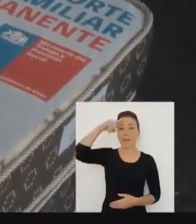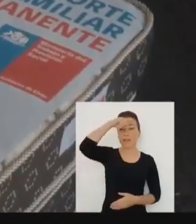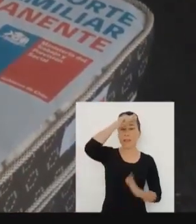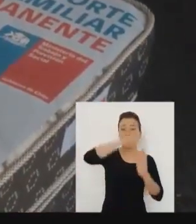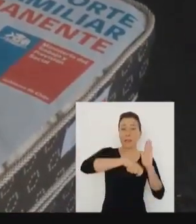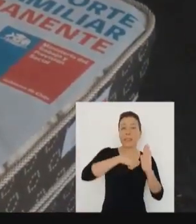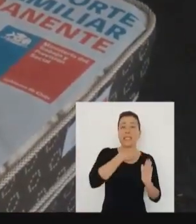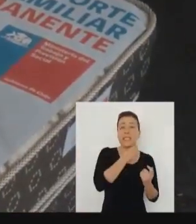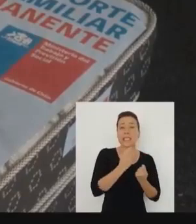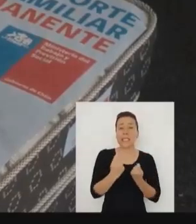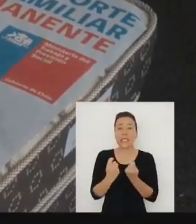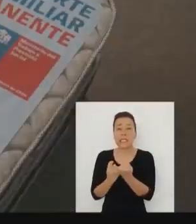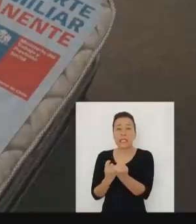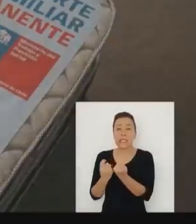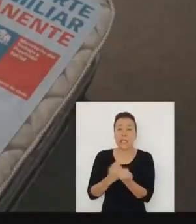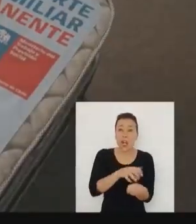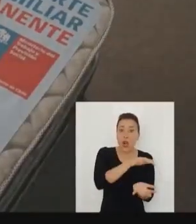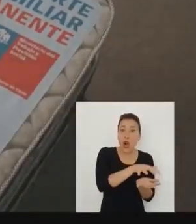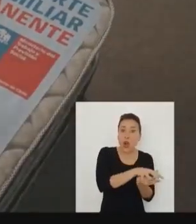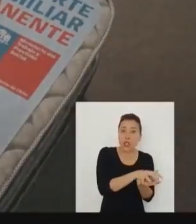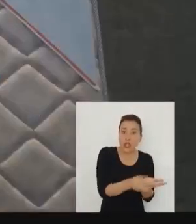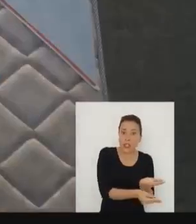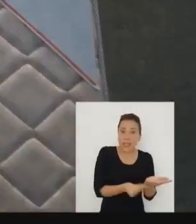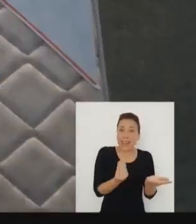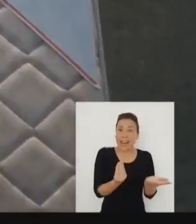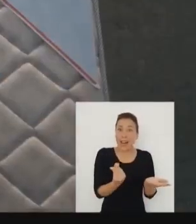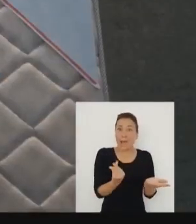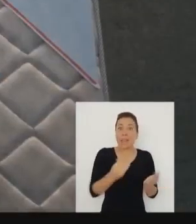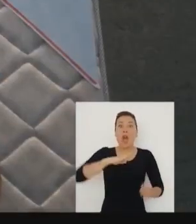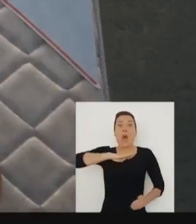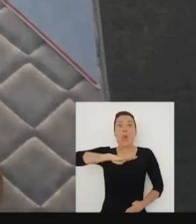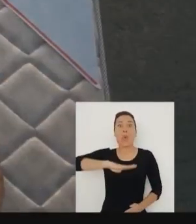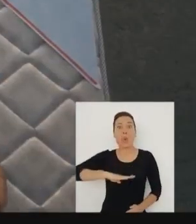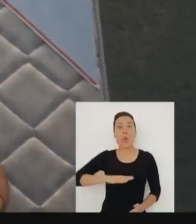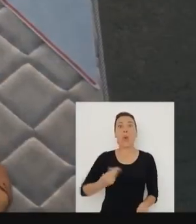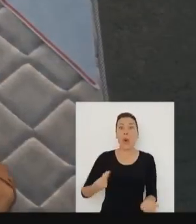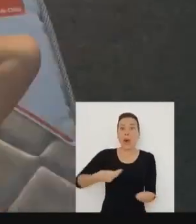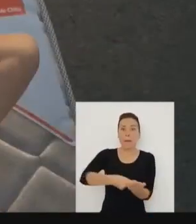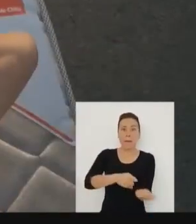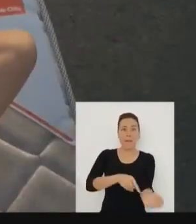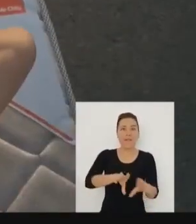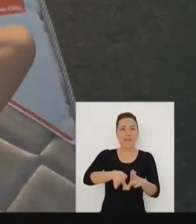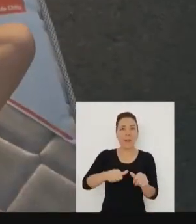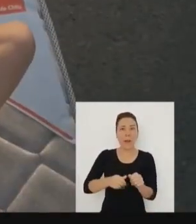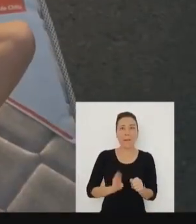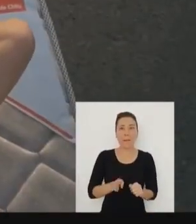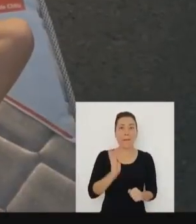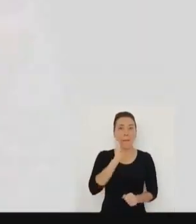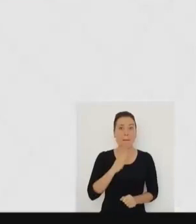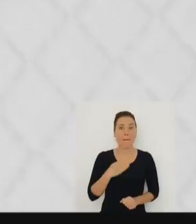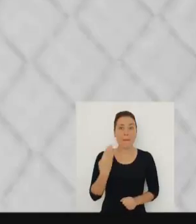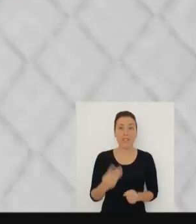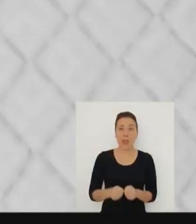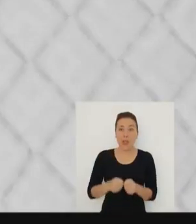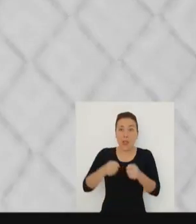Un colchón siempre ayuda a amortiguar esos meses difíciles. Aporte familiar permanente, un beneficio que llega este año de manera doble para aliviar aún